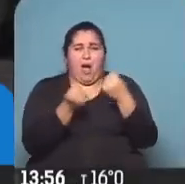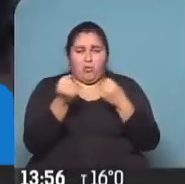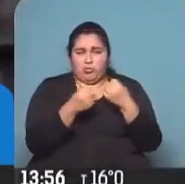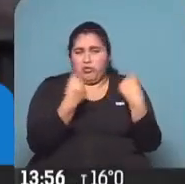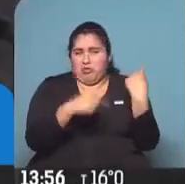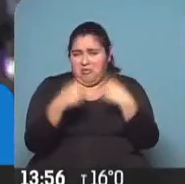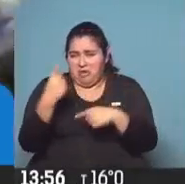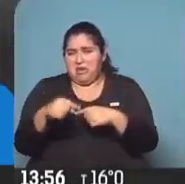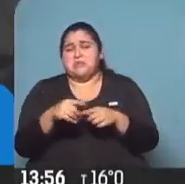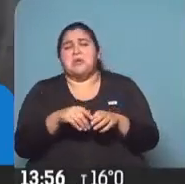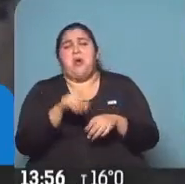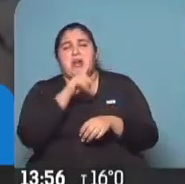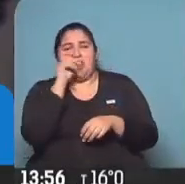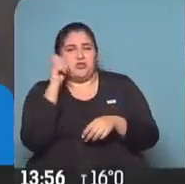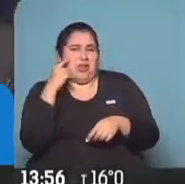podría nacionales